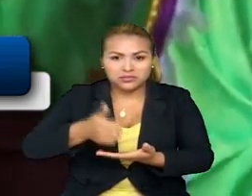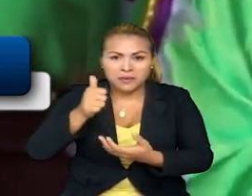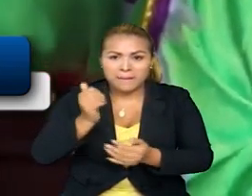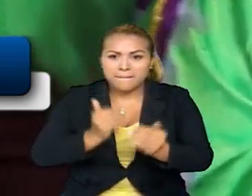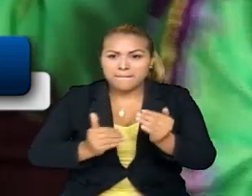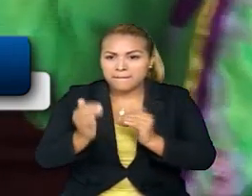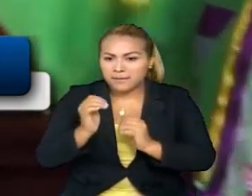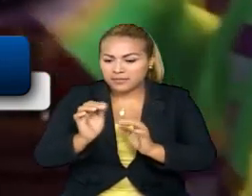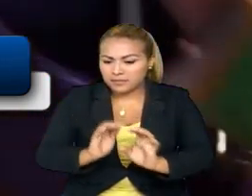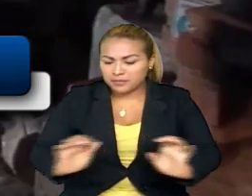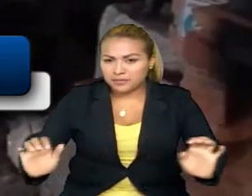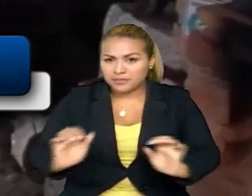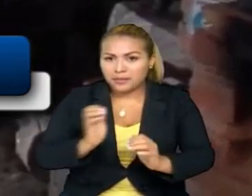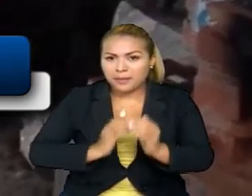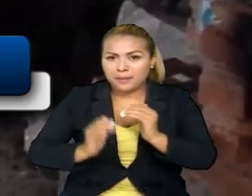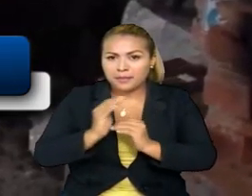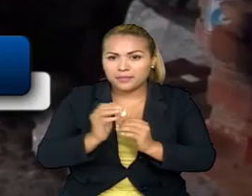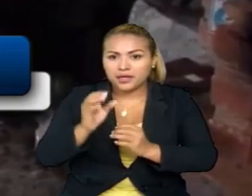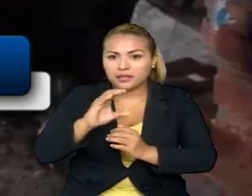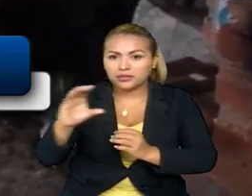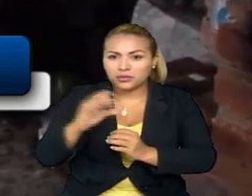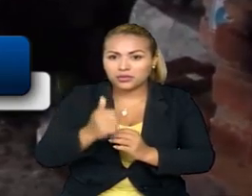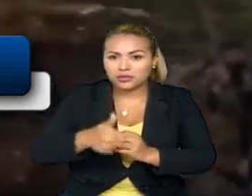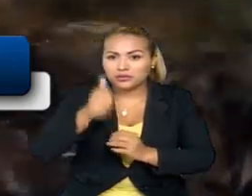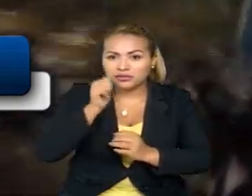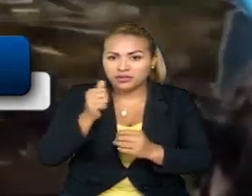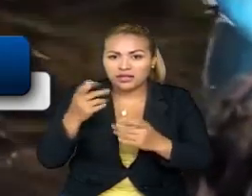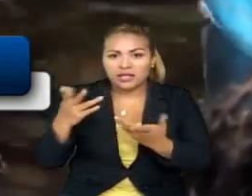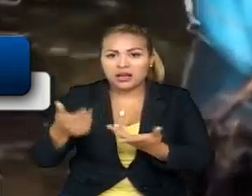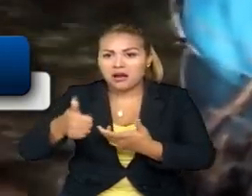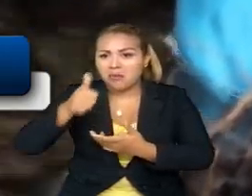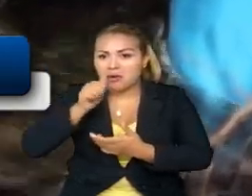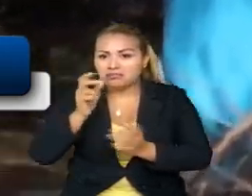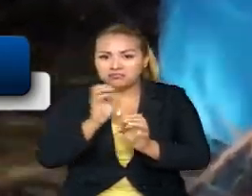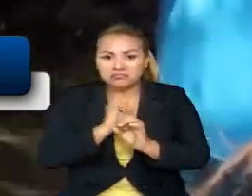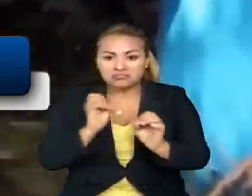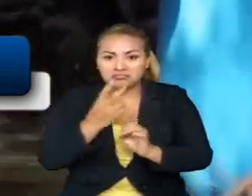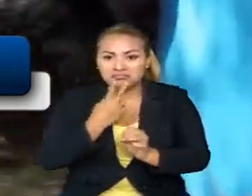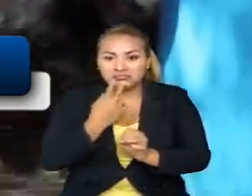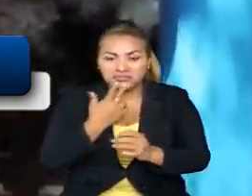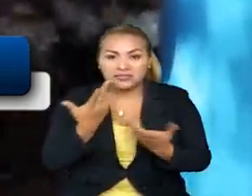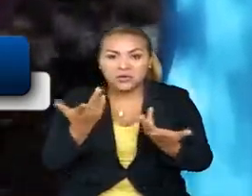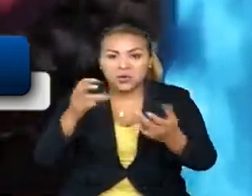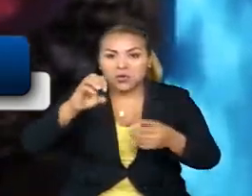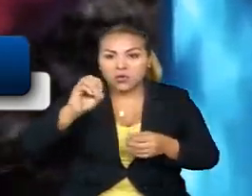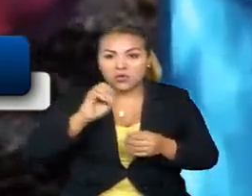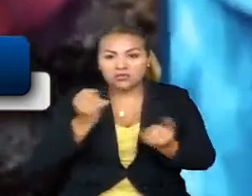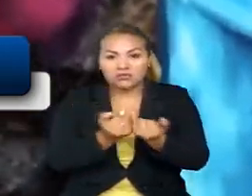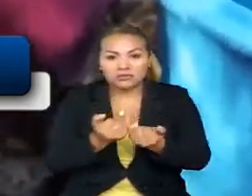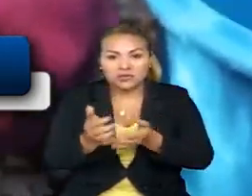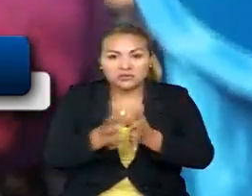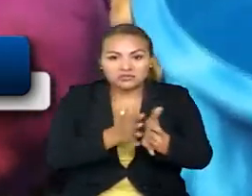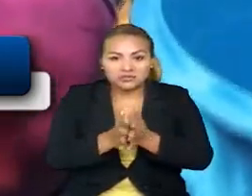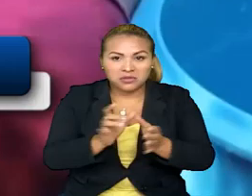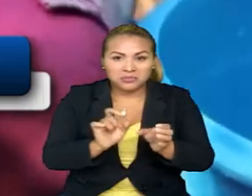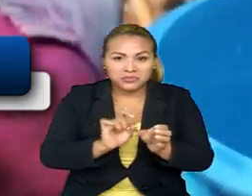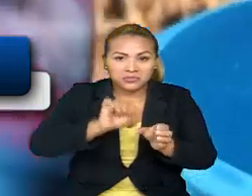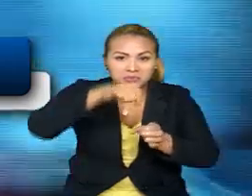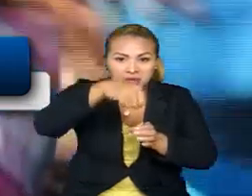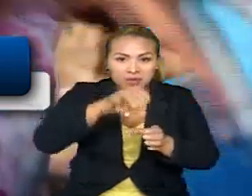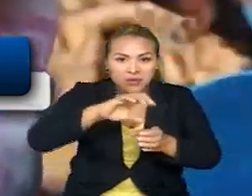natural media gaseosa de actualmente vemos que nuestros niños toman más enlatado refrescos embotellados